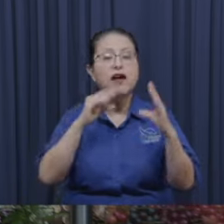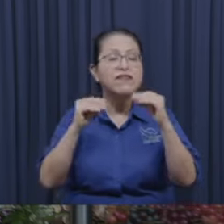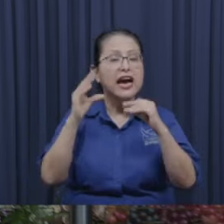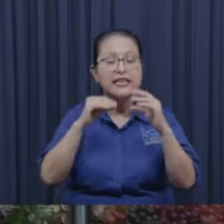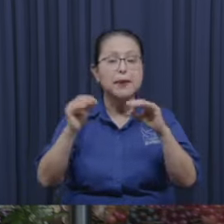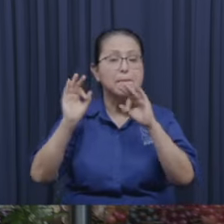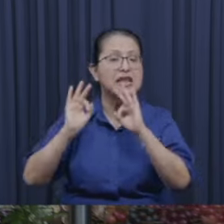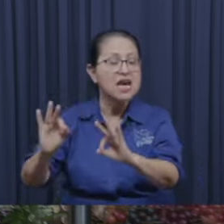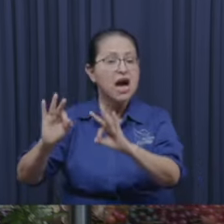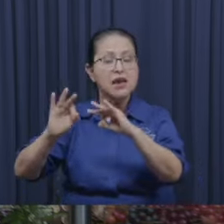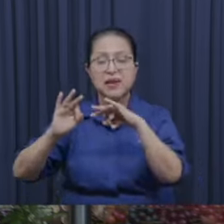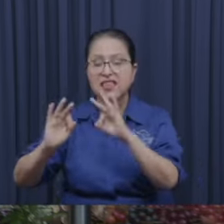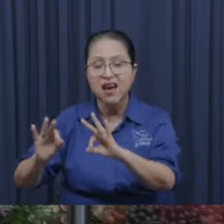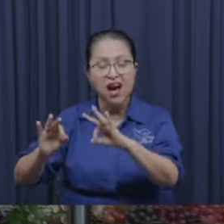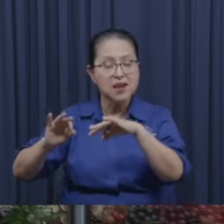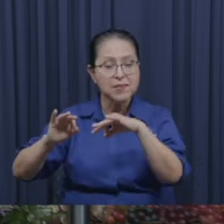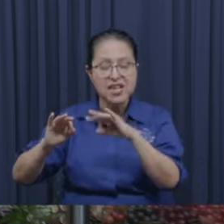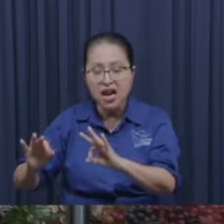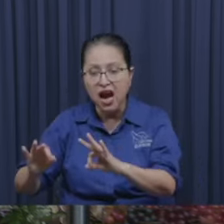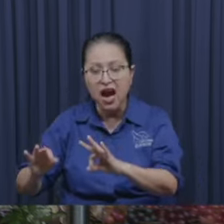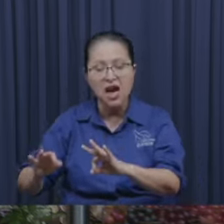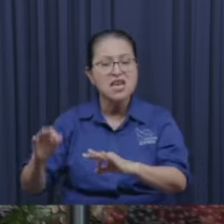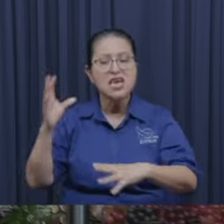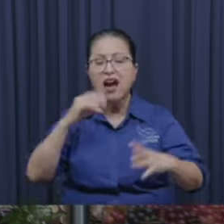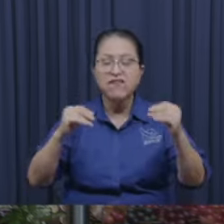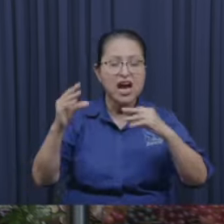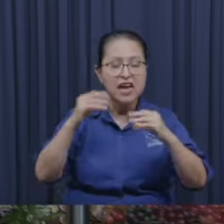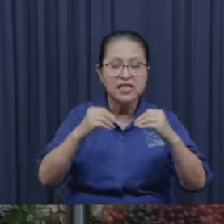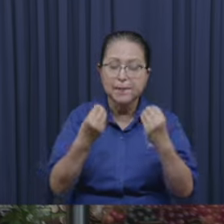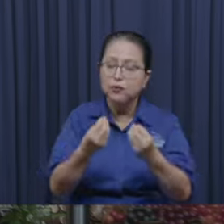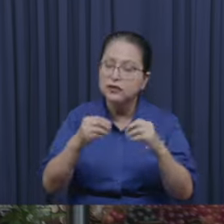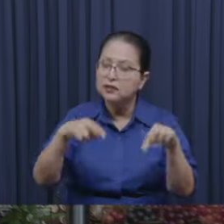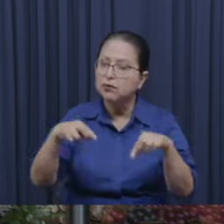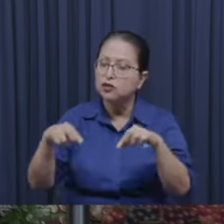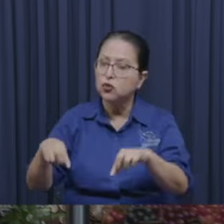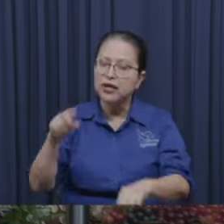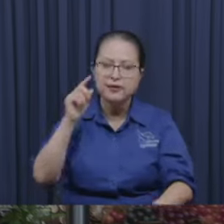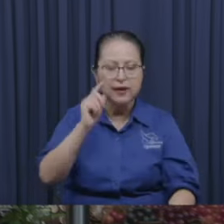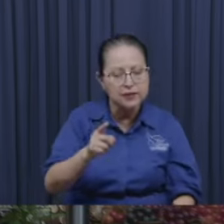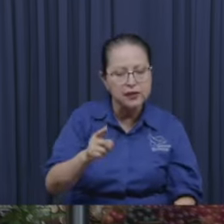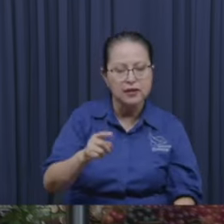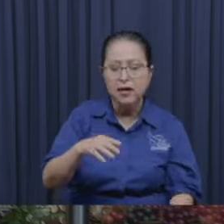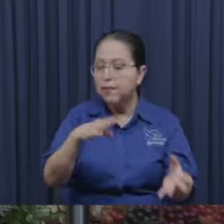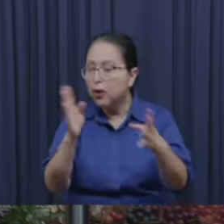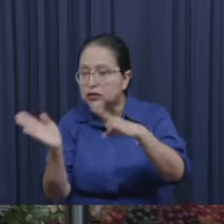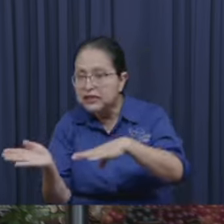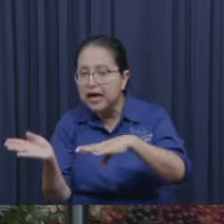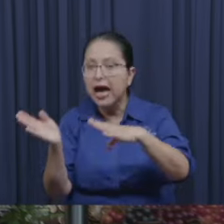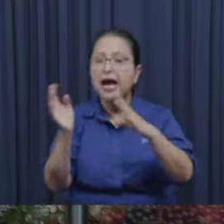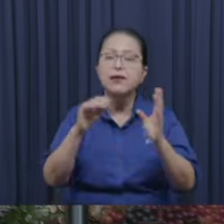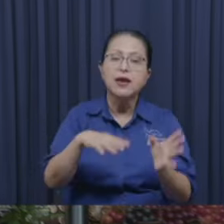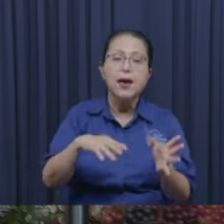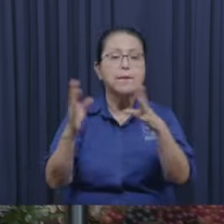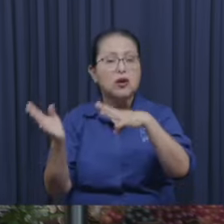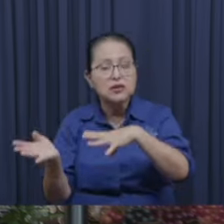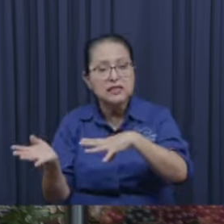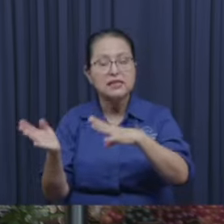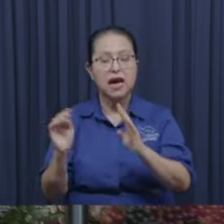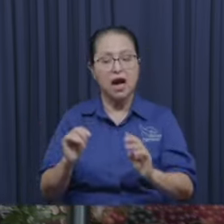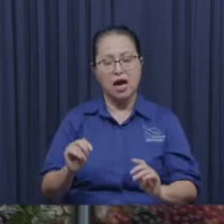te pueden atender los pastores los ancianos los diáconos e te podemos bautizar cinco veces o siete veces como